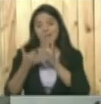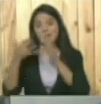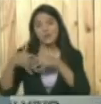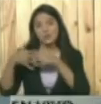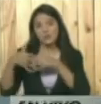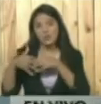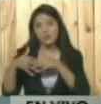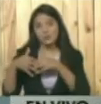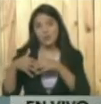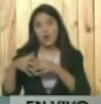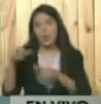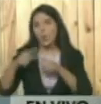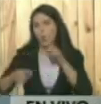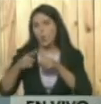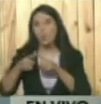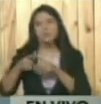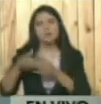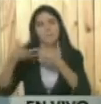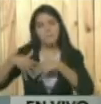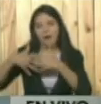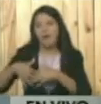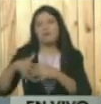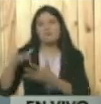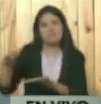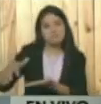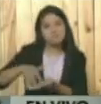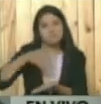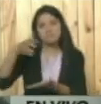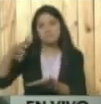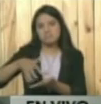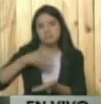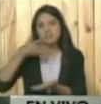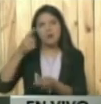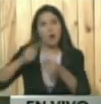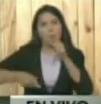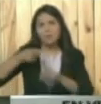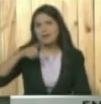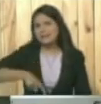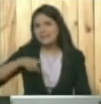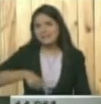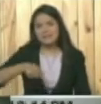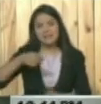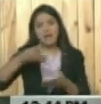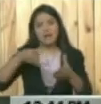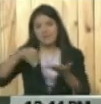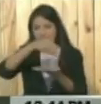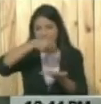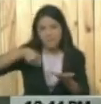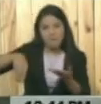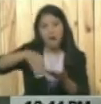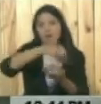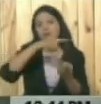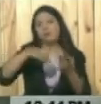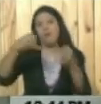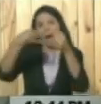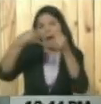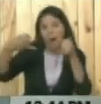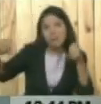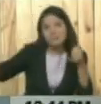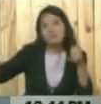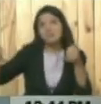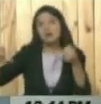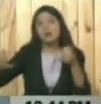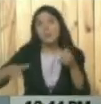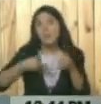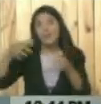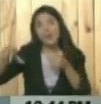y concentración de materiales. ¿No? La concentración, bueno, de los materiales de construcción, del cemento, de la cabilla y el